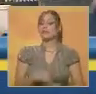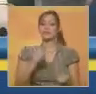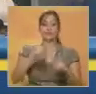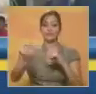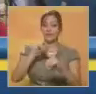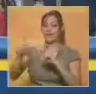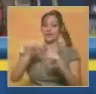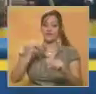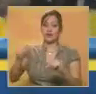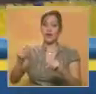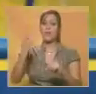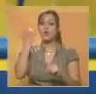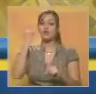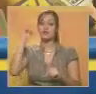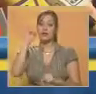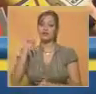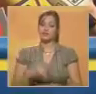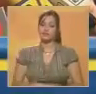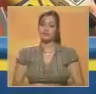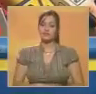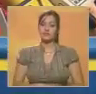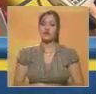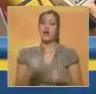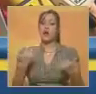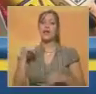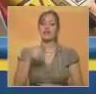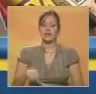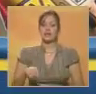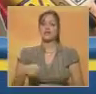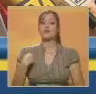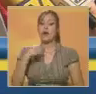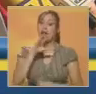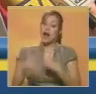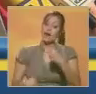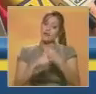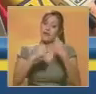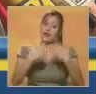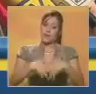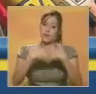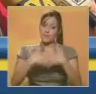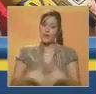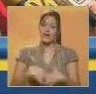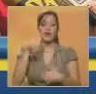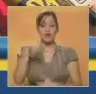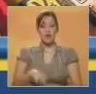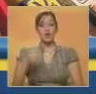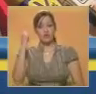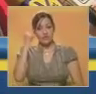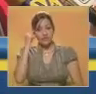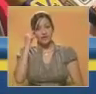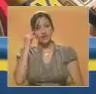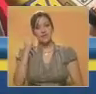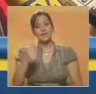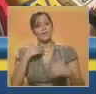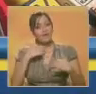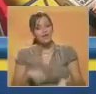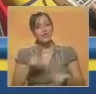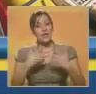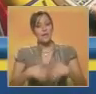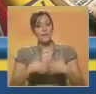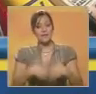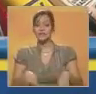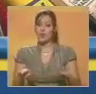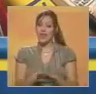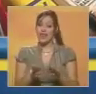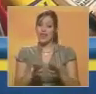desalojadas preventivamente estamos acá Bueno dándole un respaldo a los empresarios que en el día de hoy han perdido sus empresas así